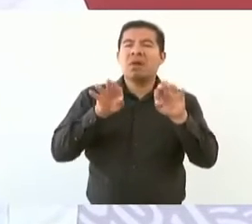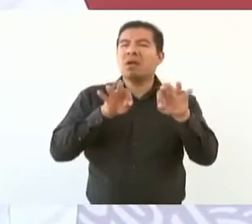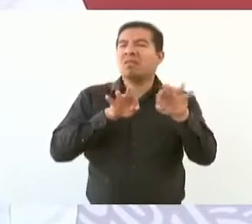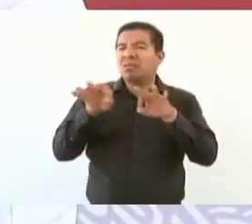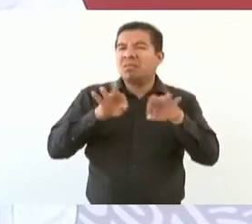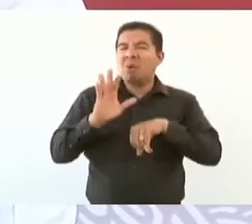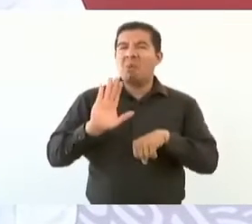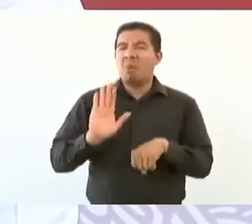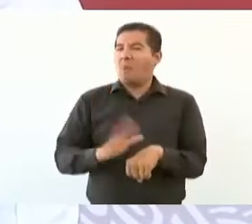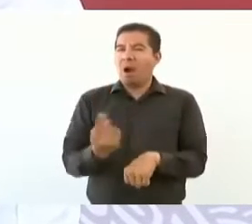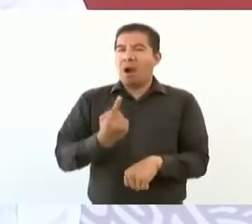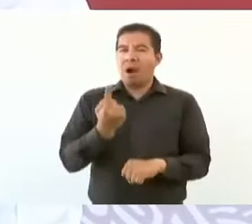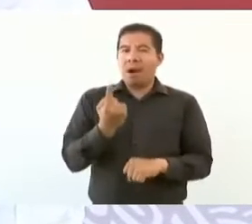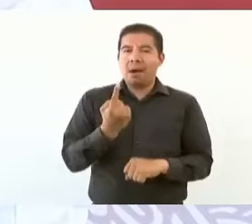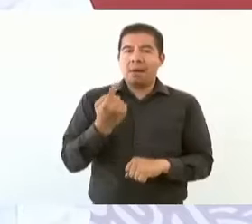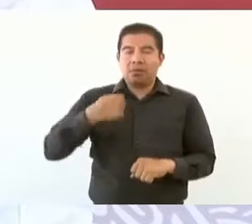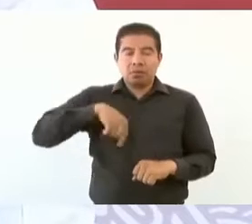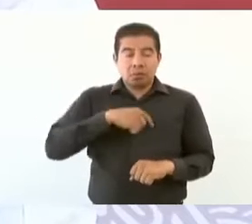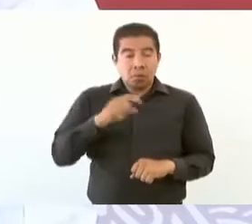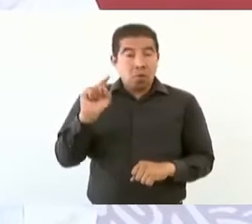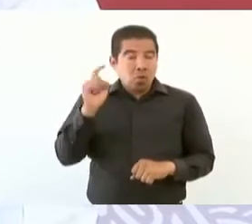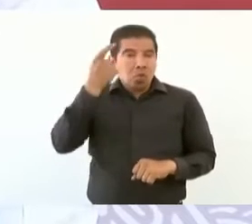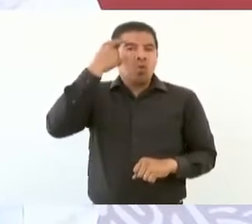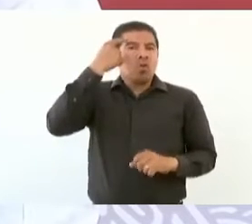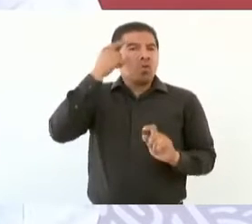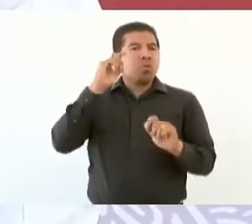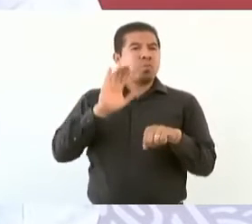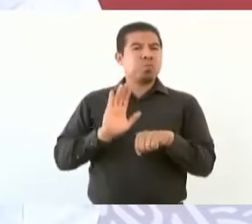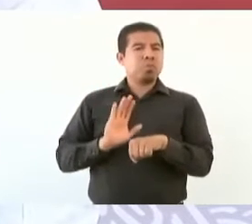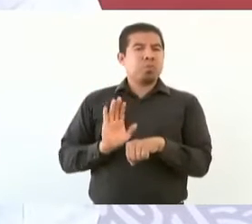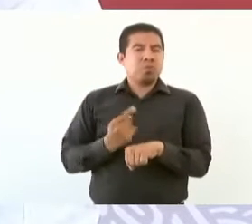se recuerda esta fecha.